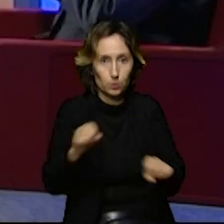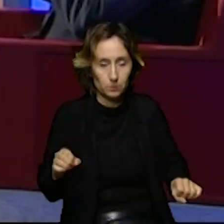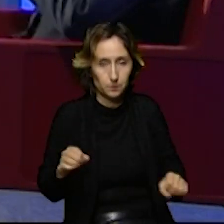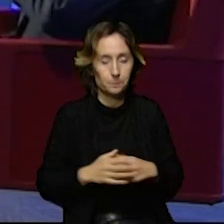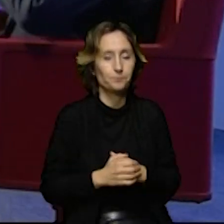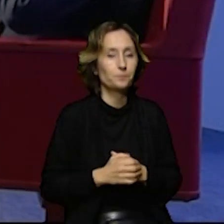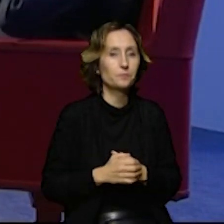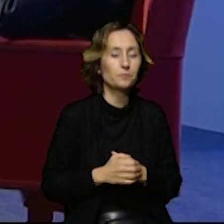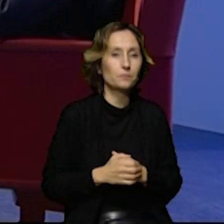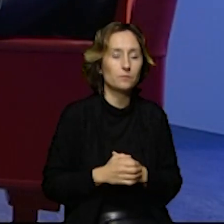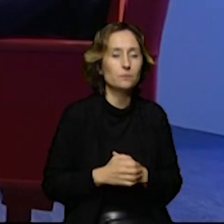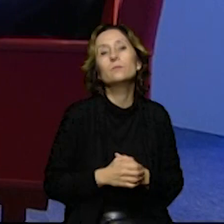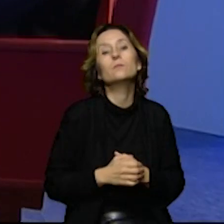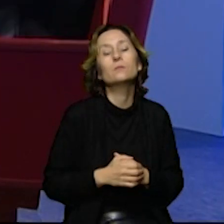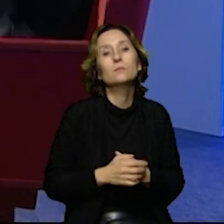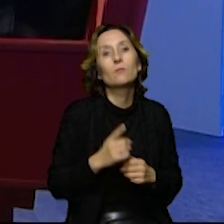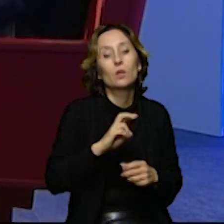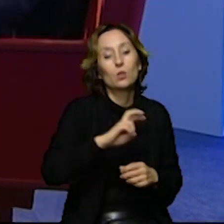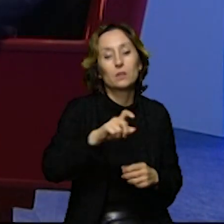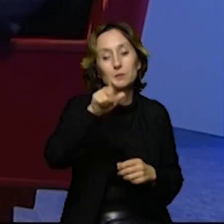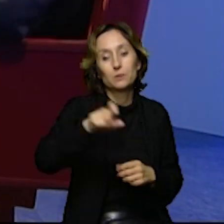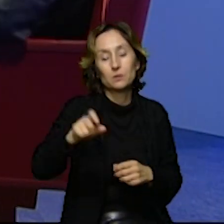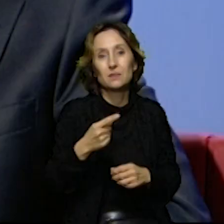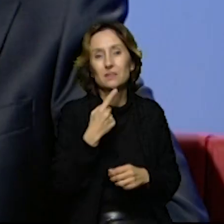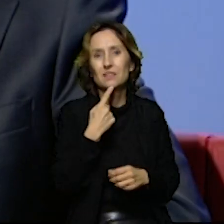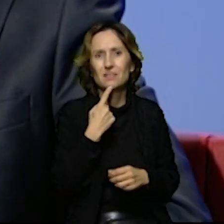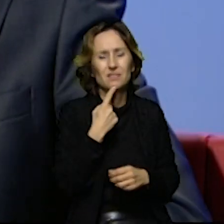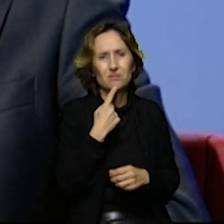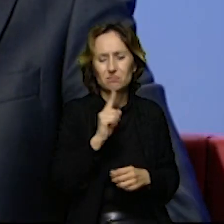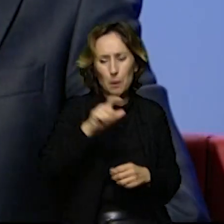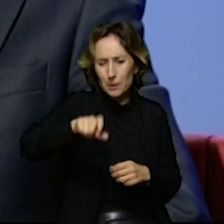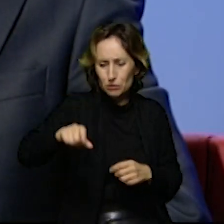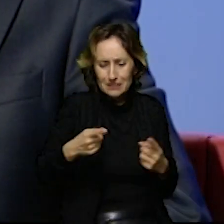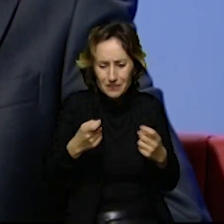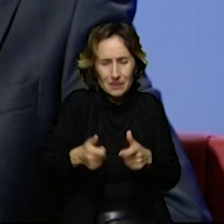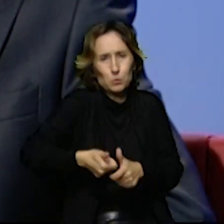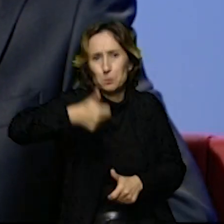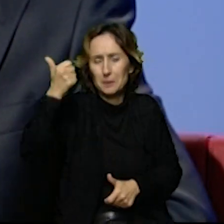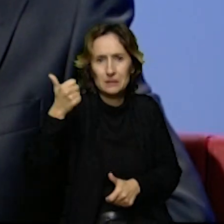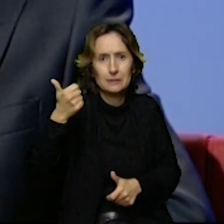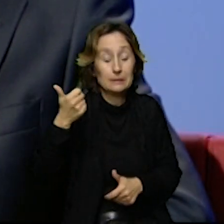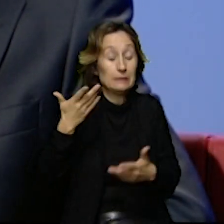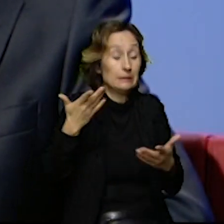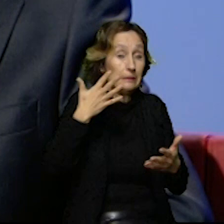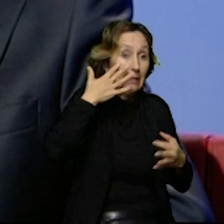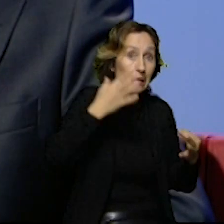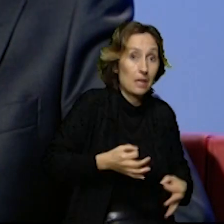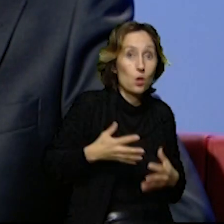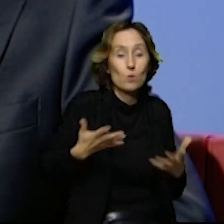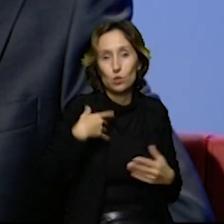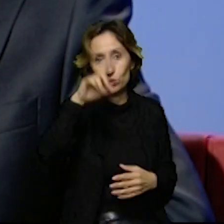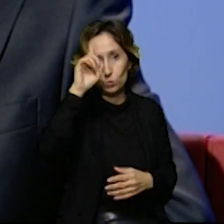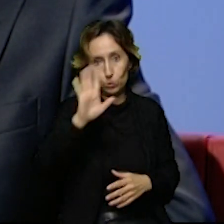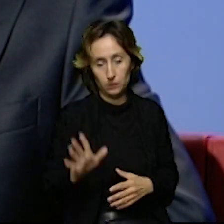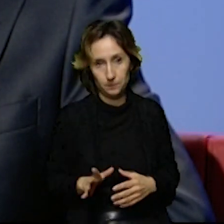ser la sustitución y se va a necesitar aún más gente. No sé cuál será definitivamente, pero lo que sí puedo